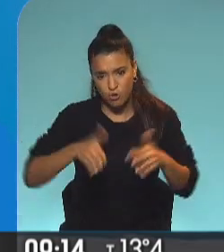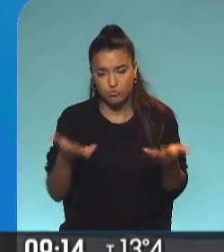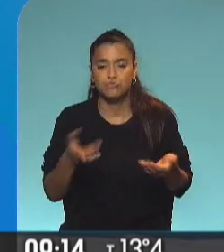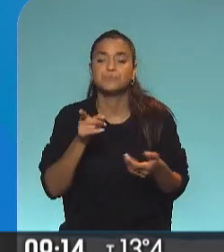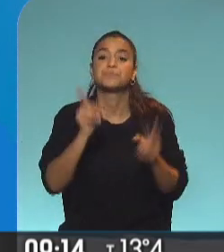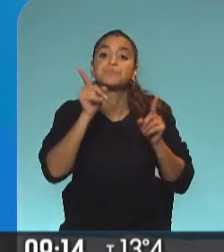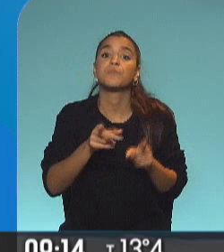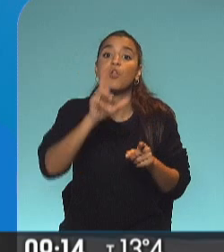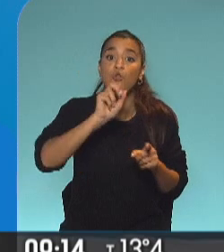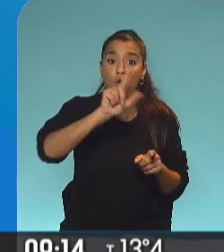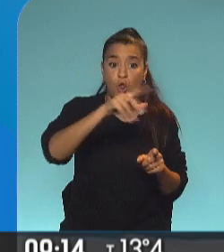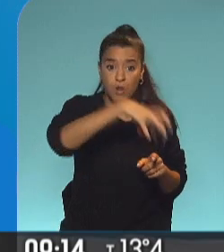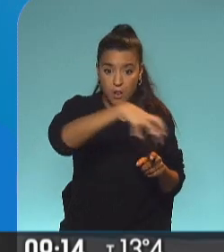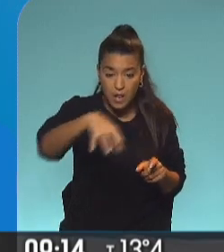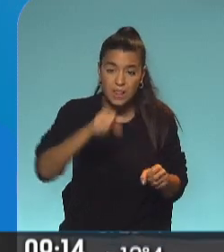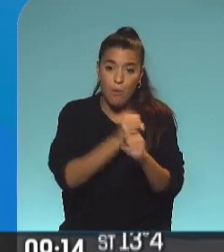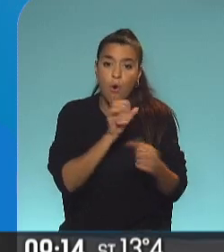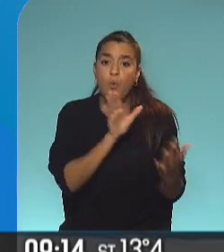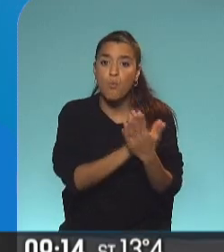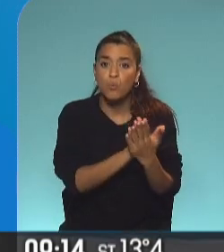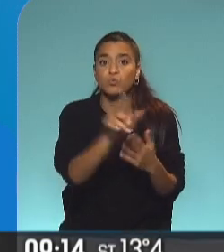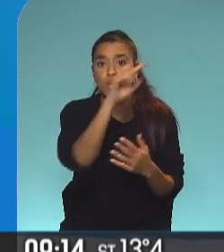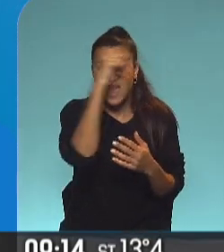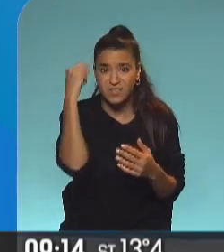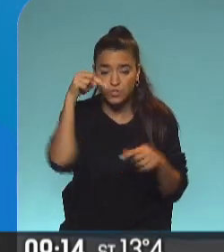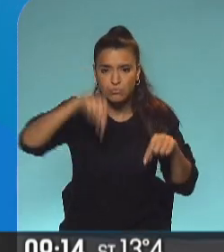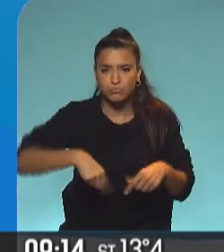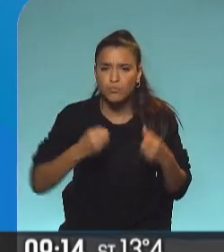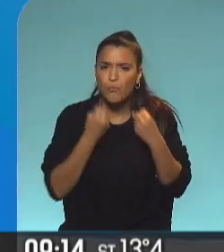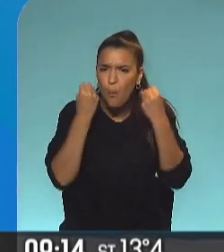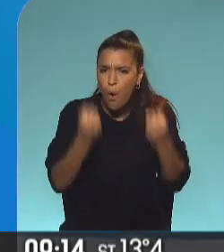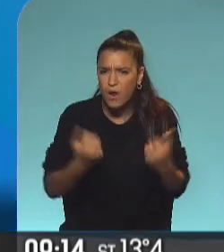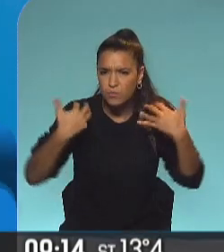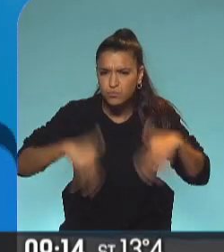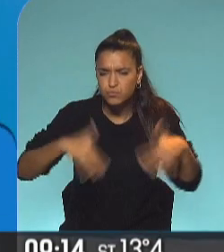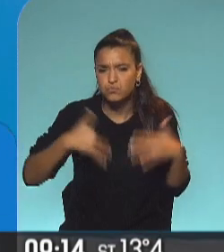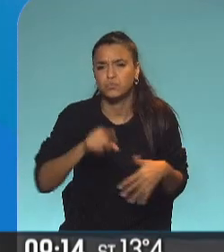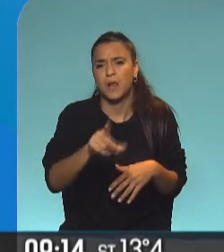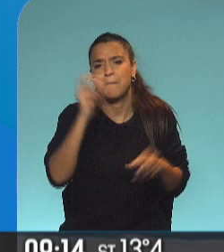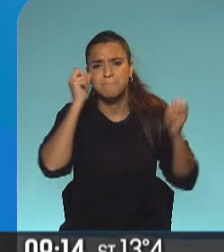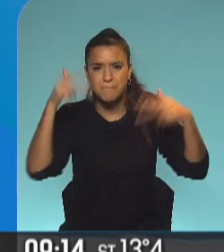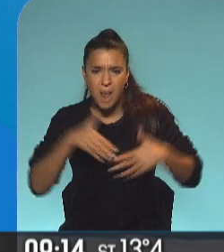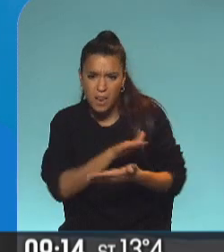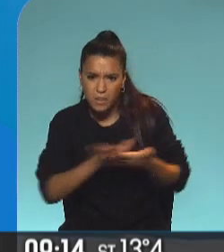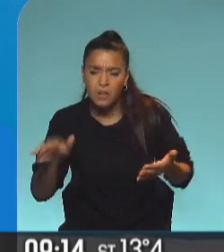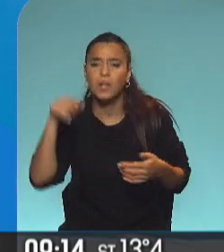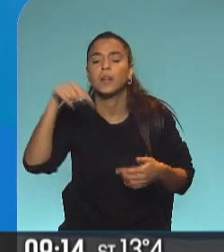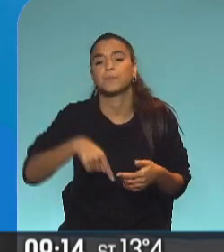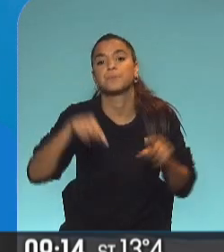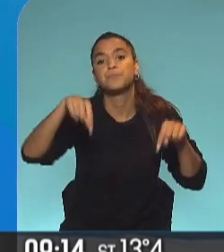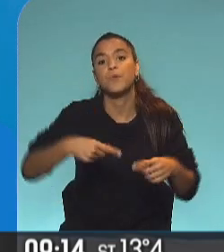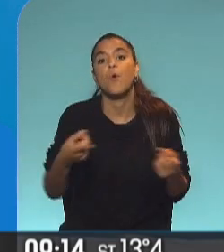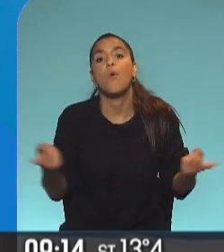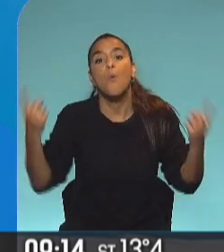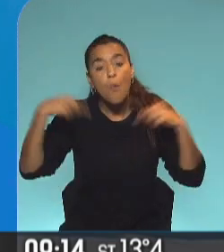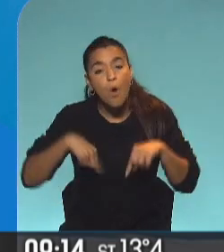del rol de las jurisdicciones, del trabajo conjunto con Nación en este inmenso esfuerzo que significa esta estrategia, tenemos que